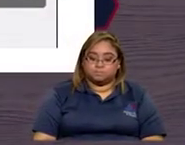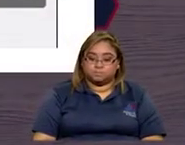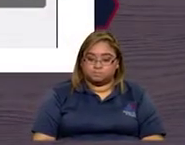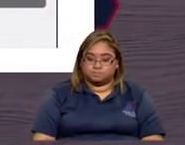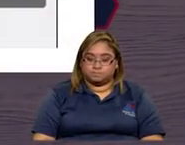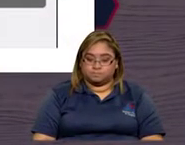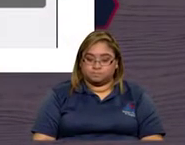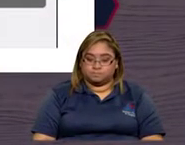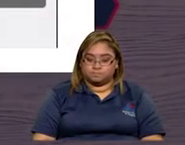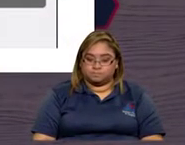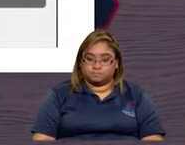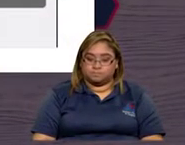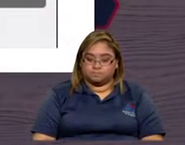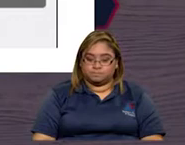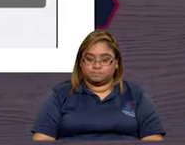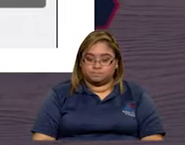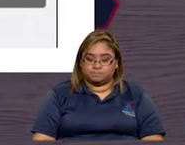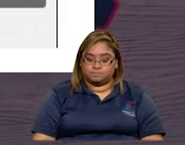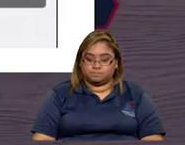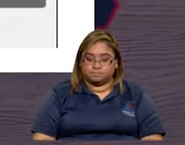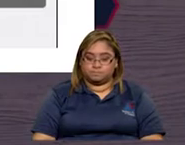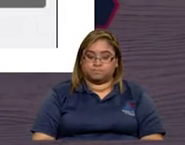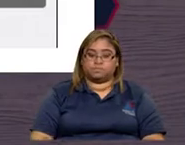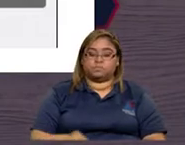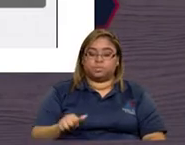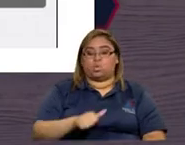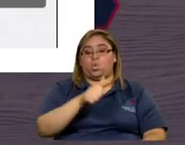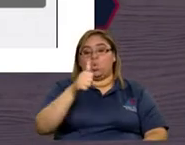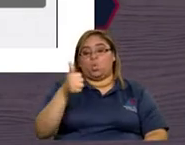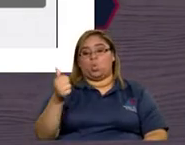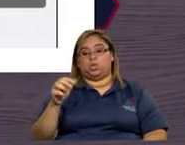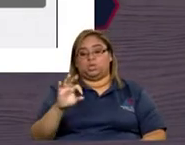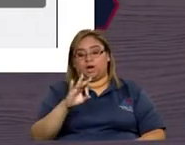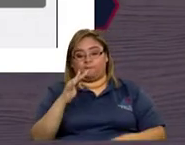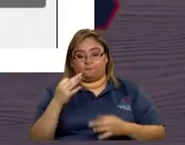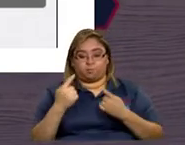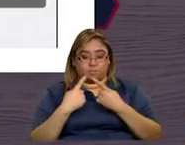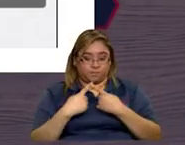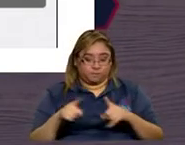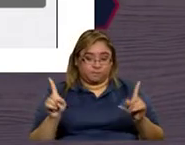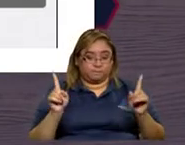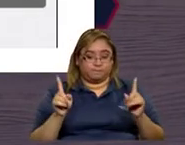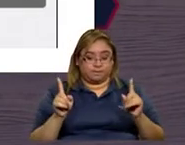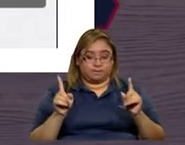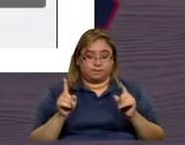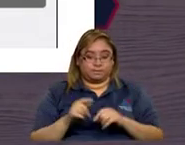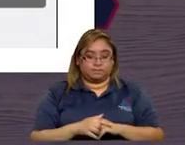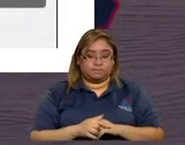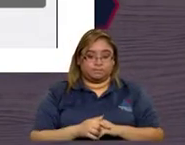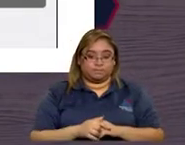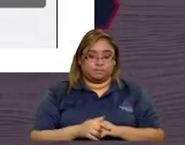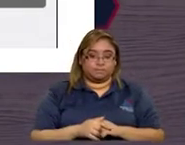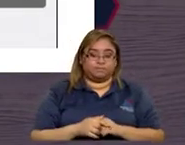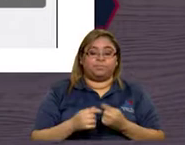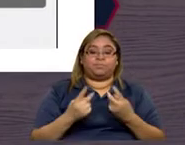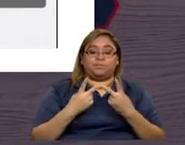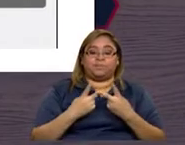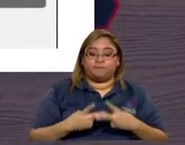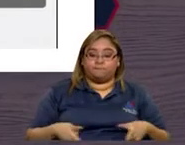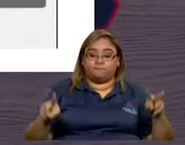Aquí terminando, vamos a ver otro modelo diferente, ¿verdad? De valores